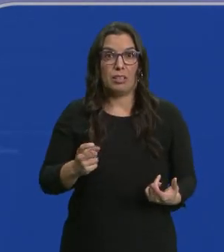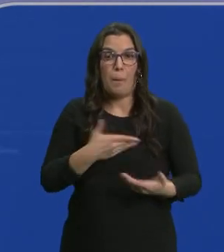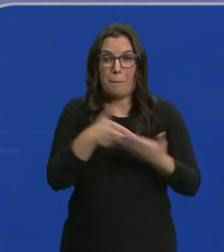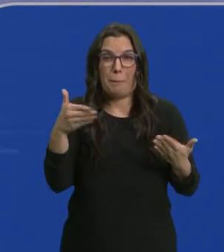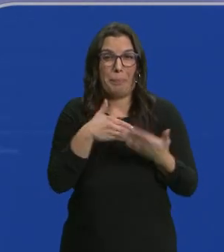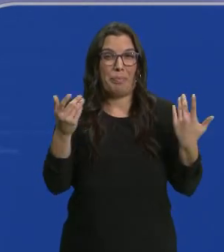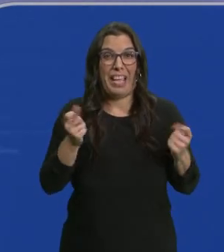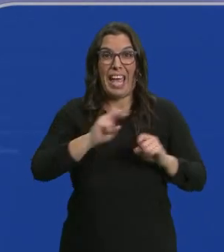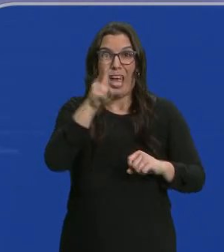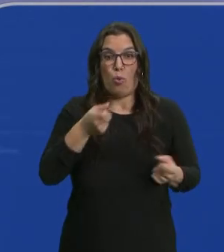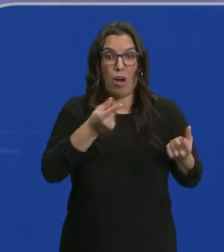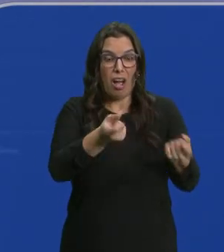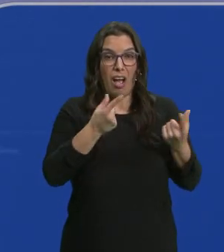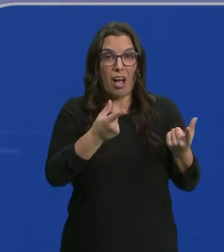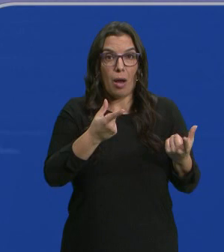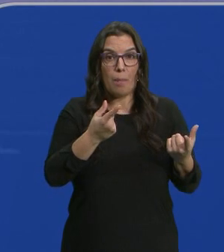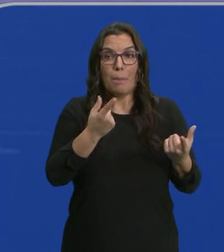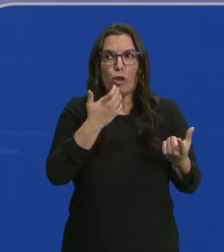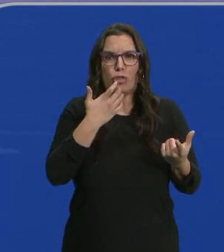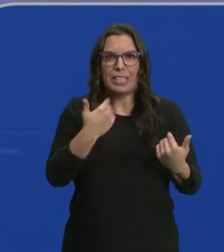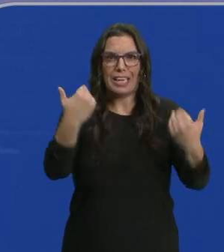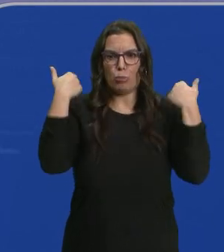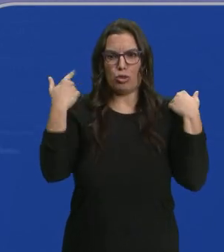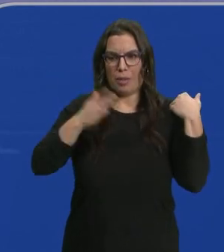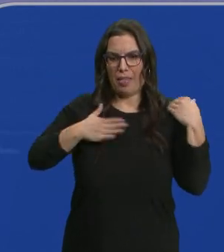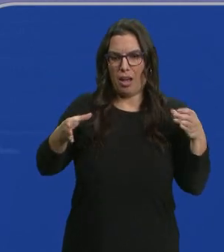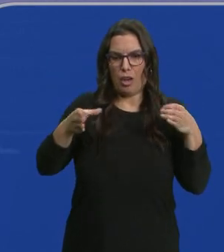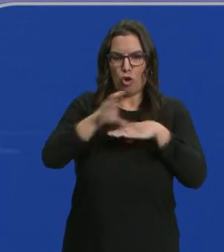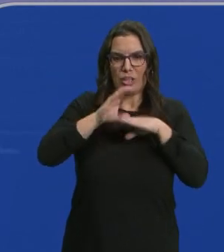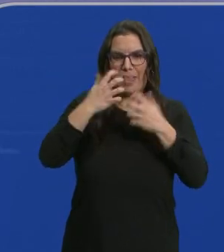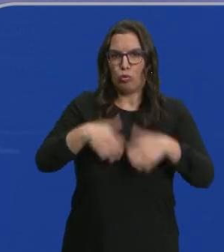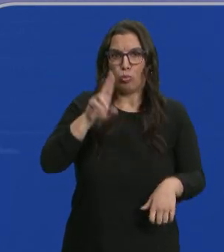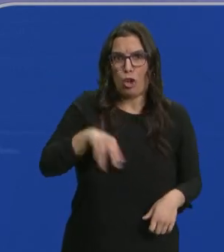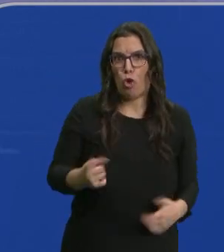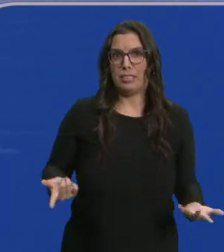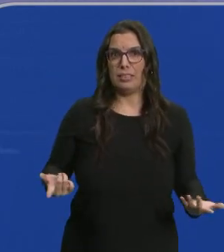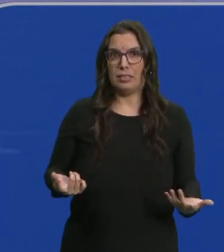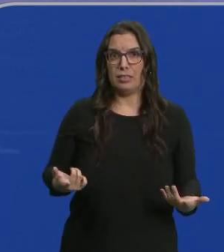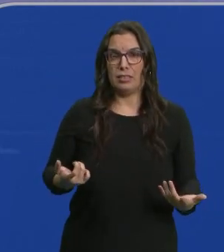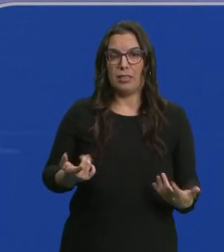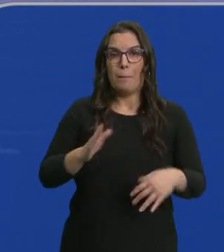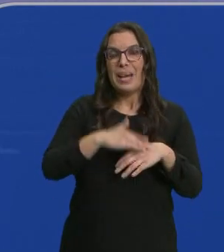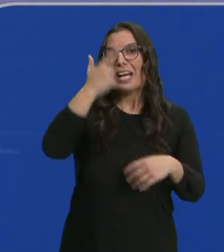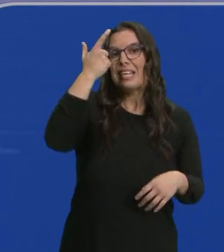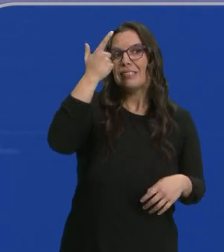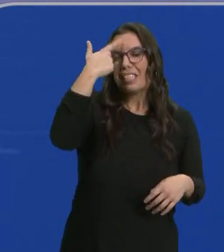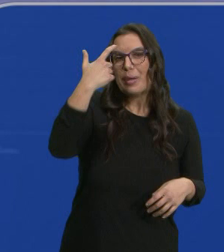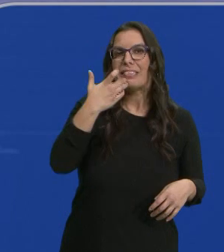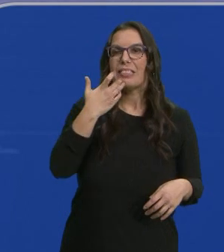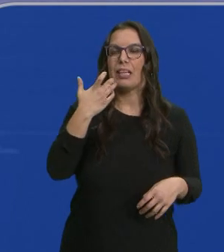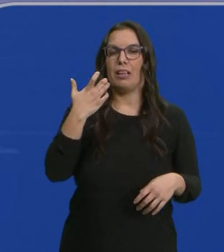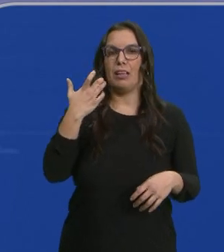centenares de miles de euros en una cosa que no es competencia de la Consejería de Industria. La viabilidad o